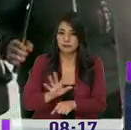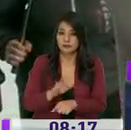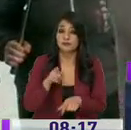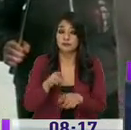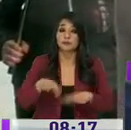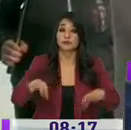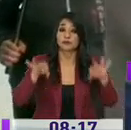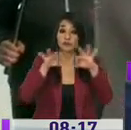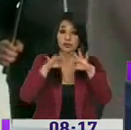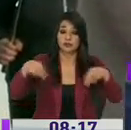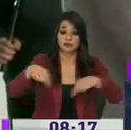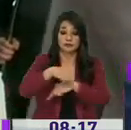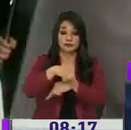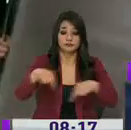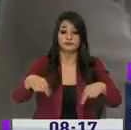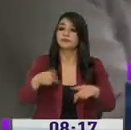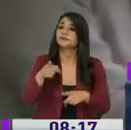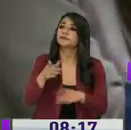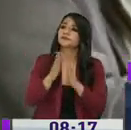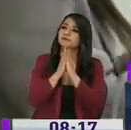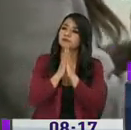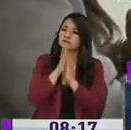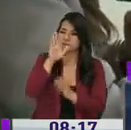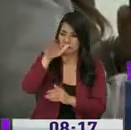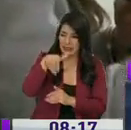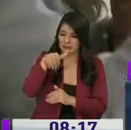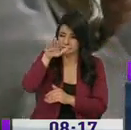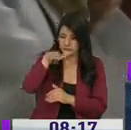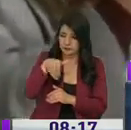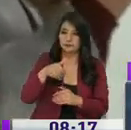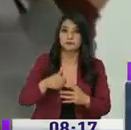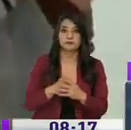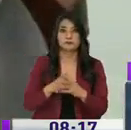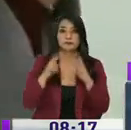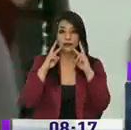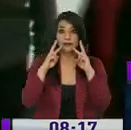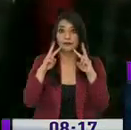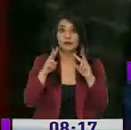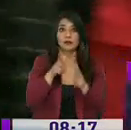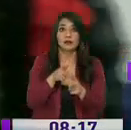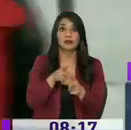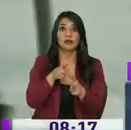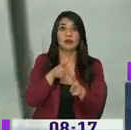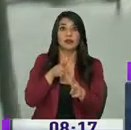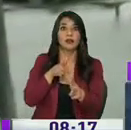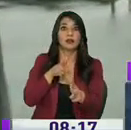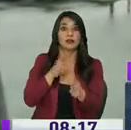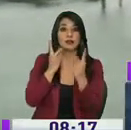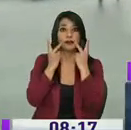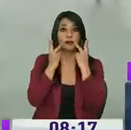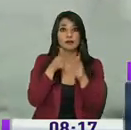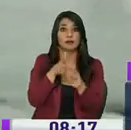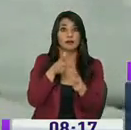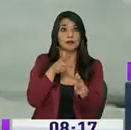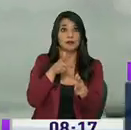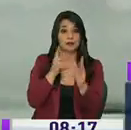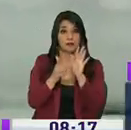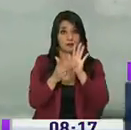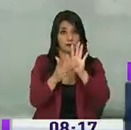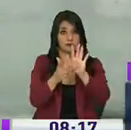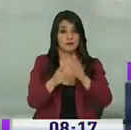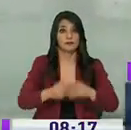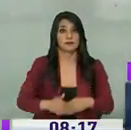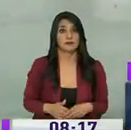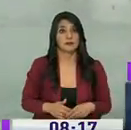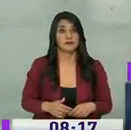importante decir, señor, por favor, le pido se acerque a mí para que podamos ver la gran fila de carros y las imágenes con las que vamos a dejar estudios para